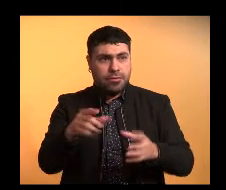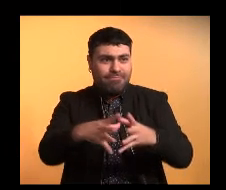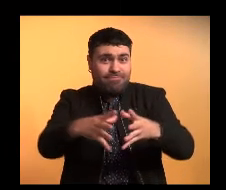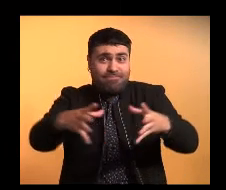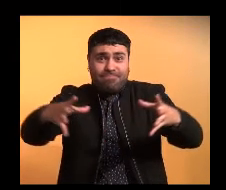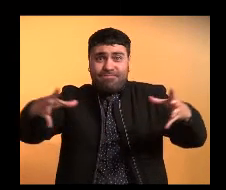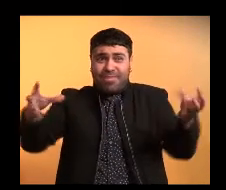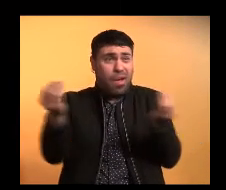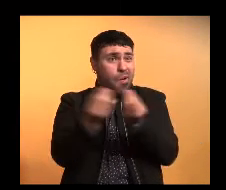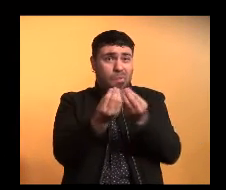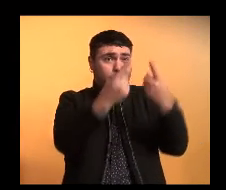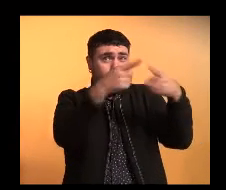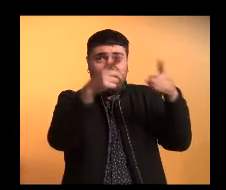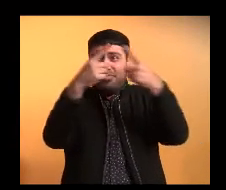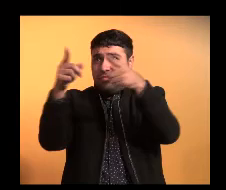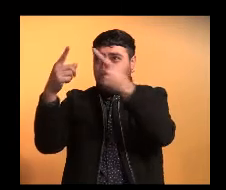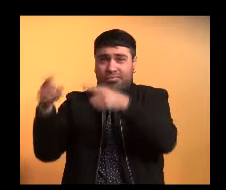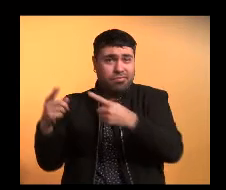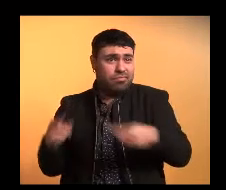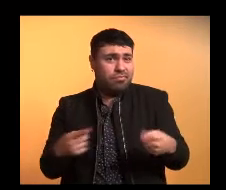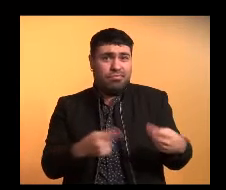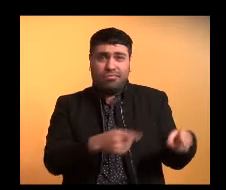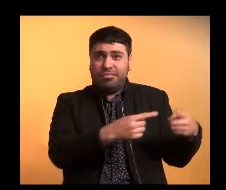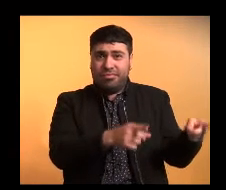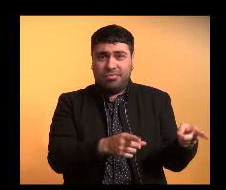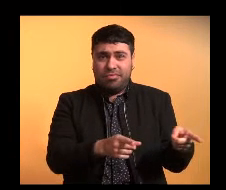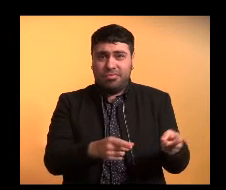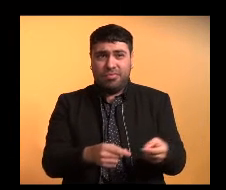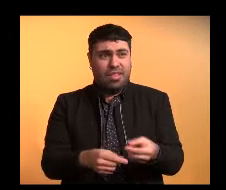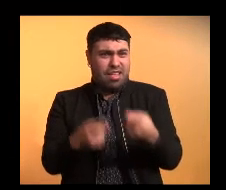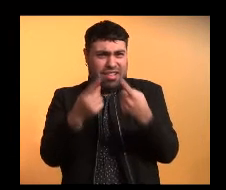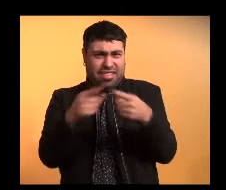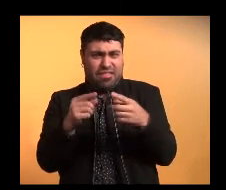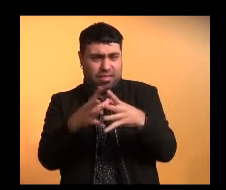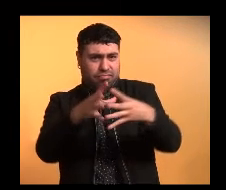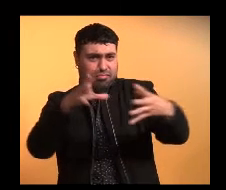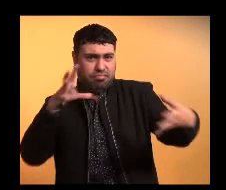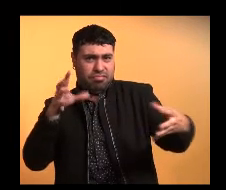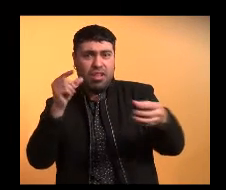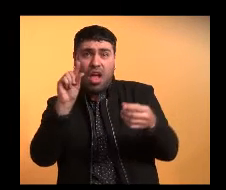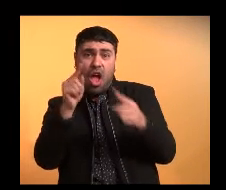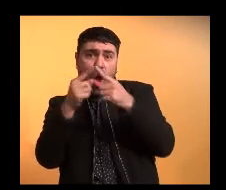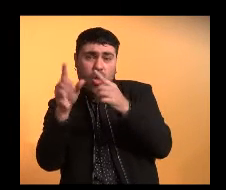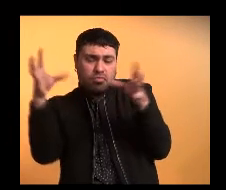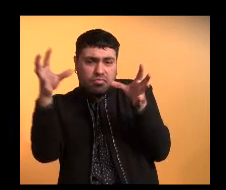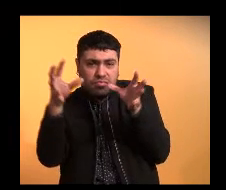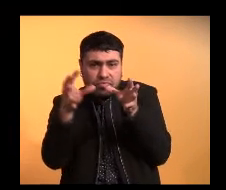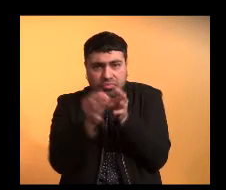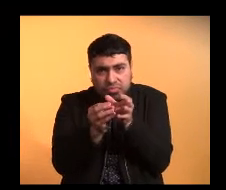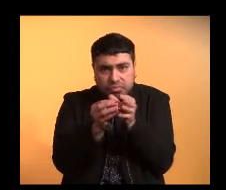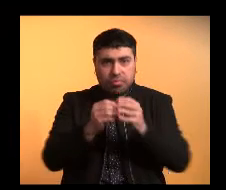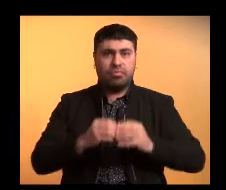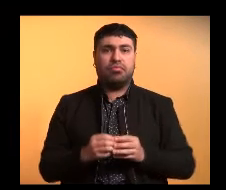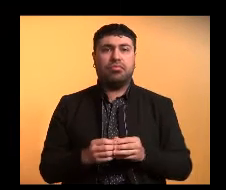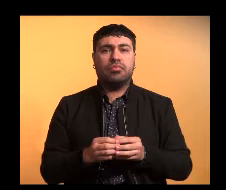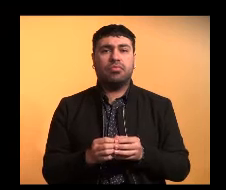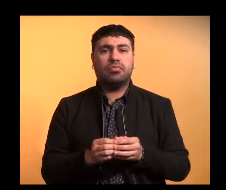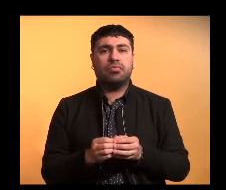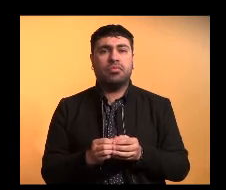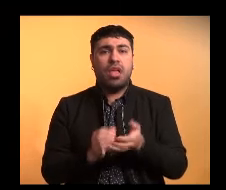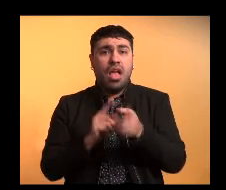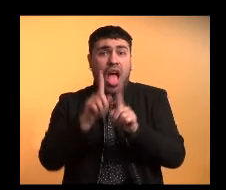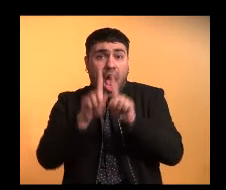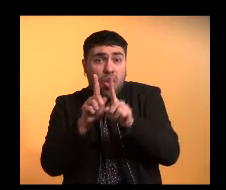en diferentes reinos, ¿ya? Incluso hay algas, y eso ahí hay la discusión, todavía algunos no los consideran algas. Hay algas que